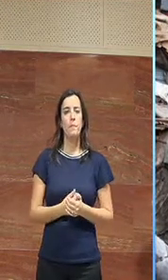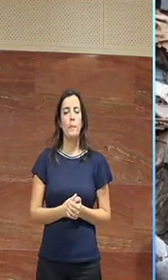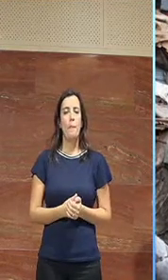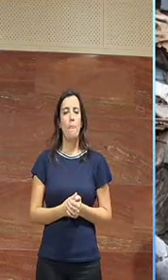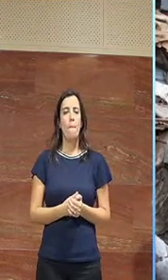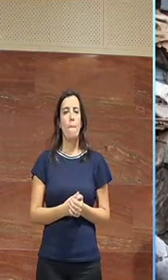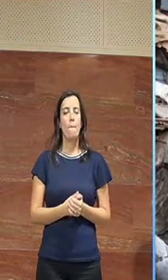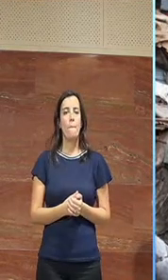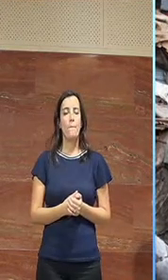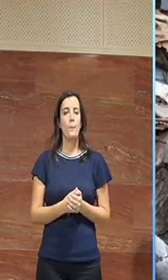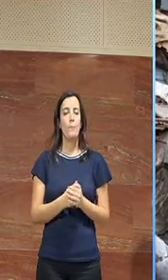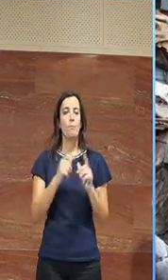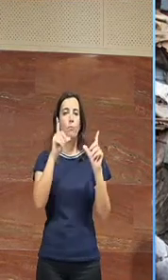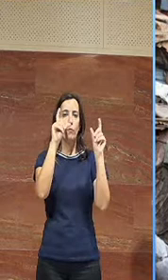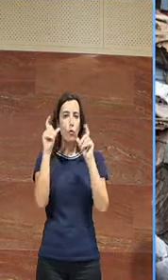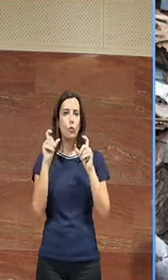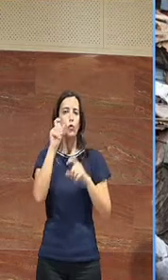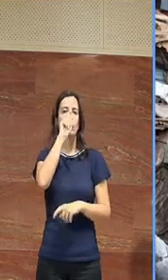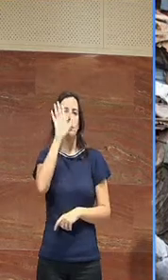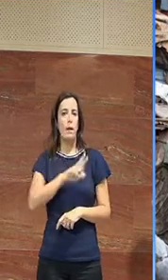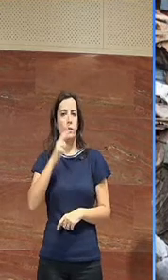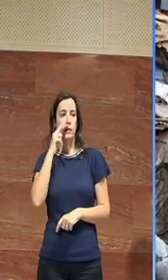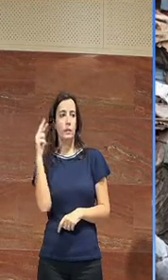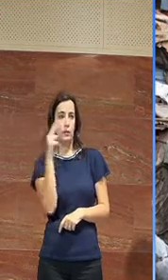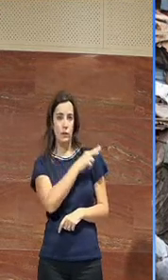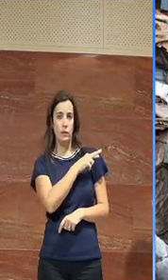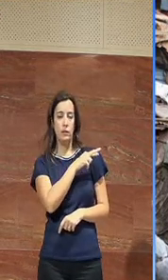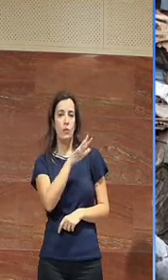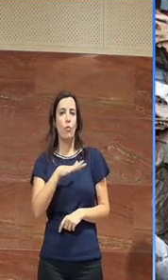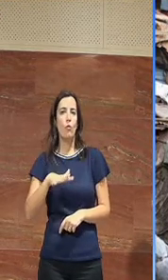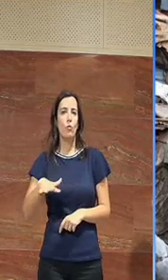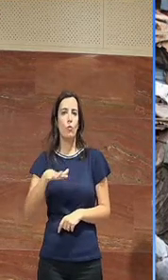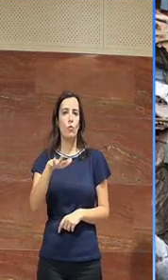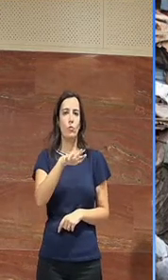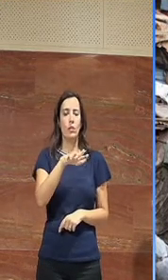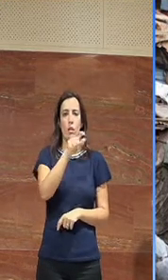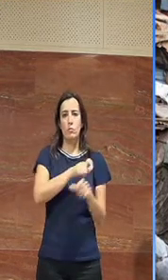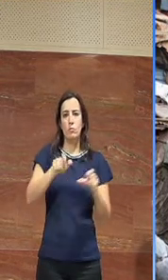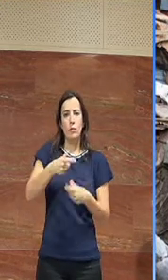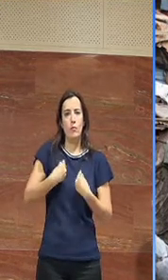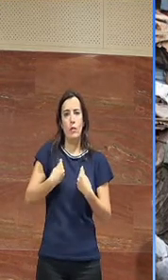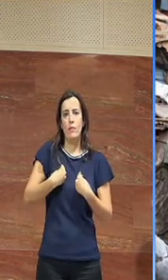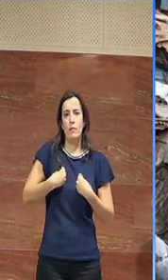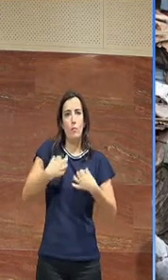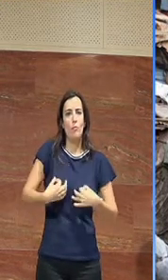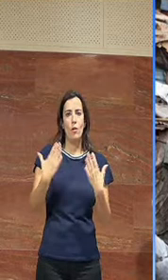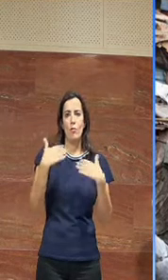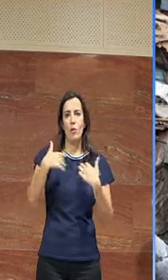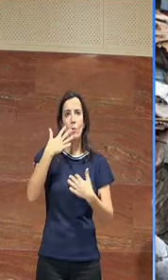Otras fotos, imágenes de asentamientos informales en los que no existe ningún tipo de